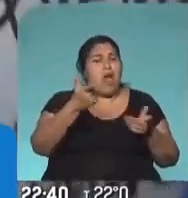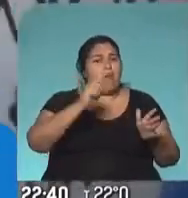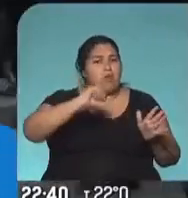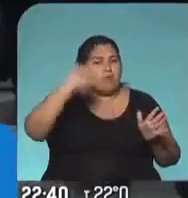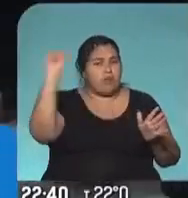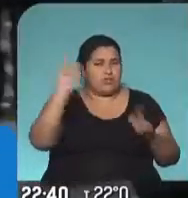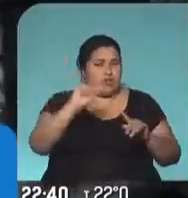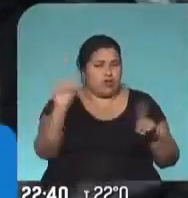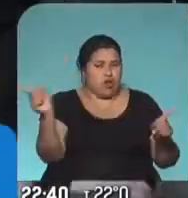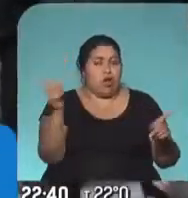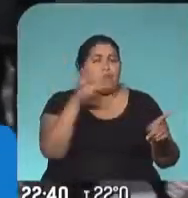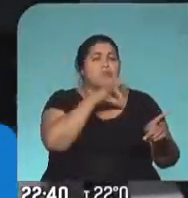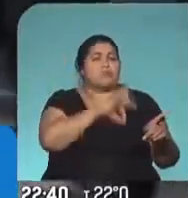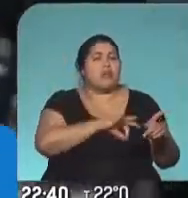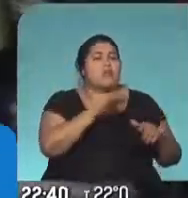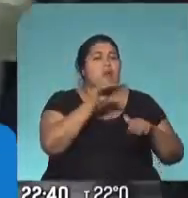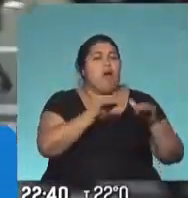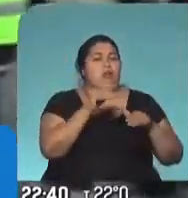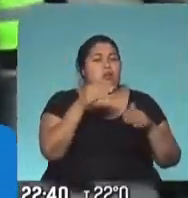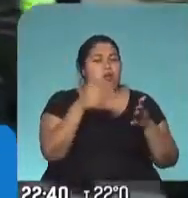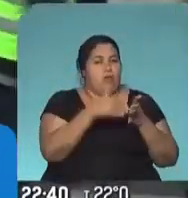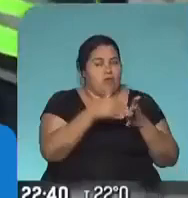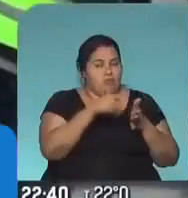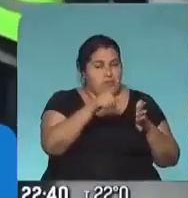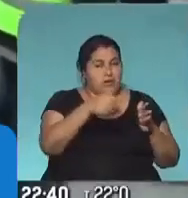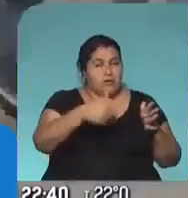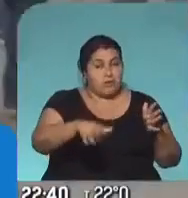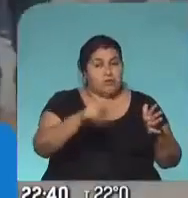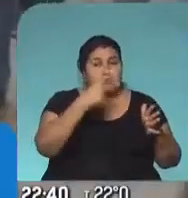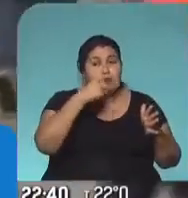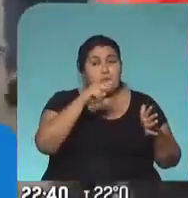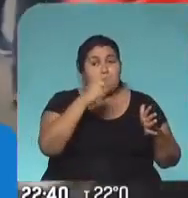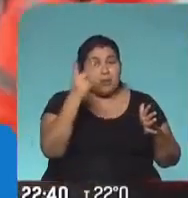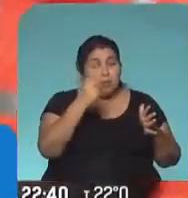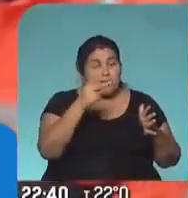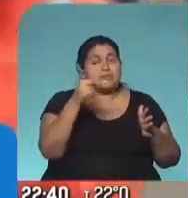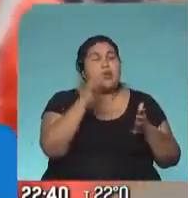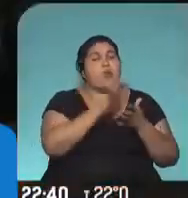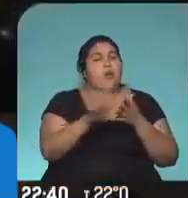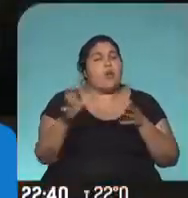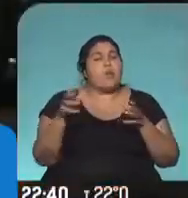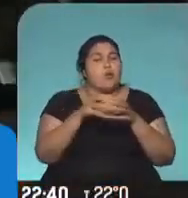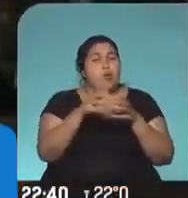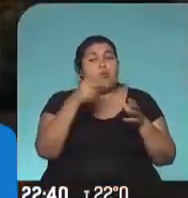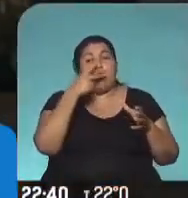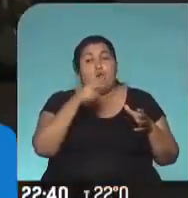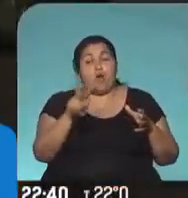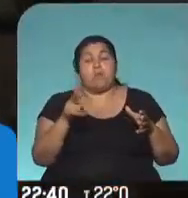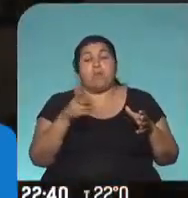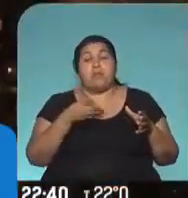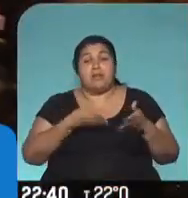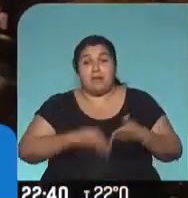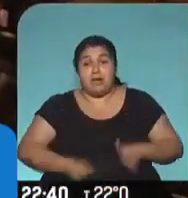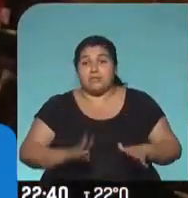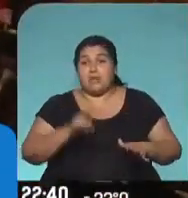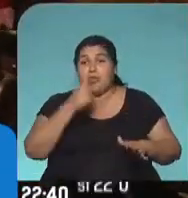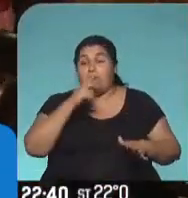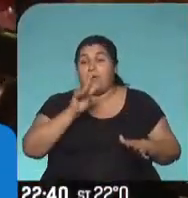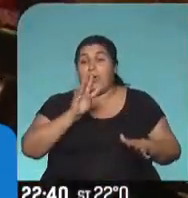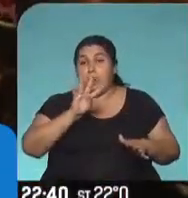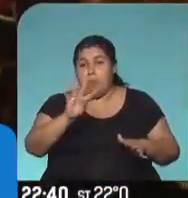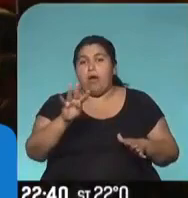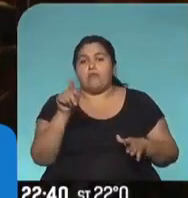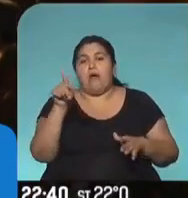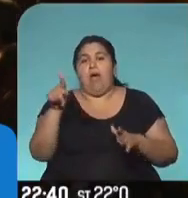por salarios. La reforma comenzará a aplicarse en 2022 para la generación nacida en 2004, a la que se aplicará íntegramente el sistema